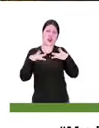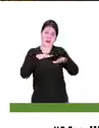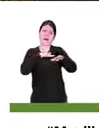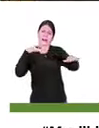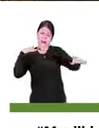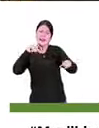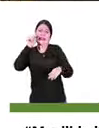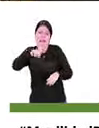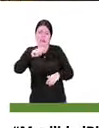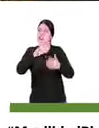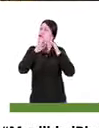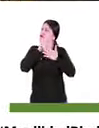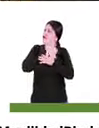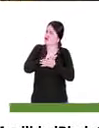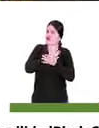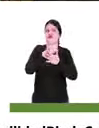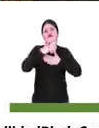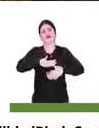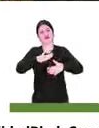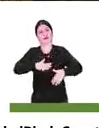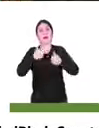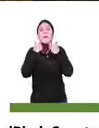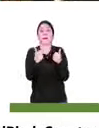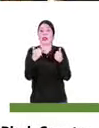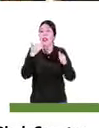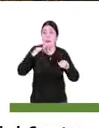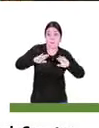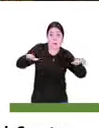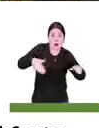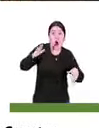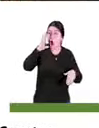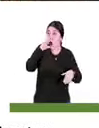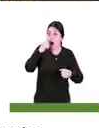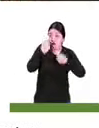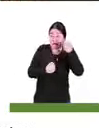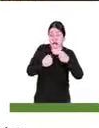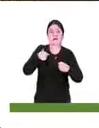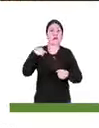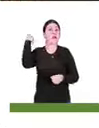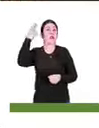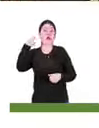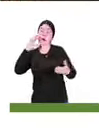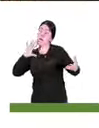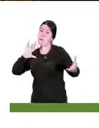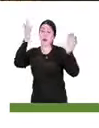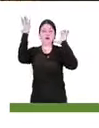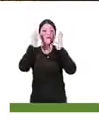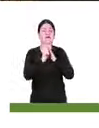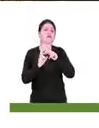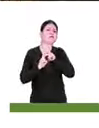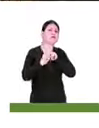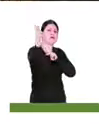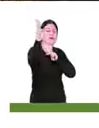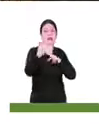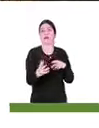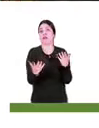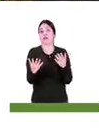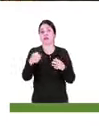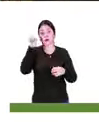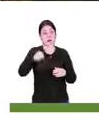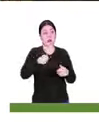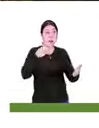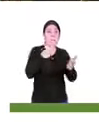forma tranquila, pero no significa que cuando no hay vehículos entonces vayamos a la velocidad que queramos, porque podemos generar un accidente, podemos matar nosotros